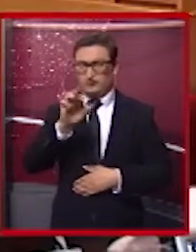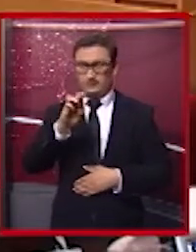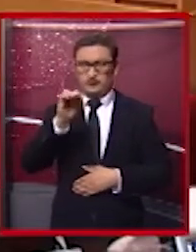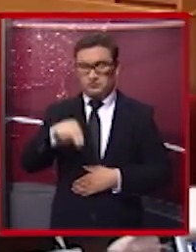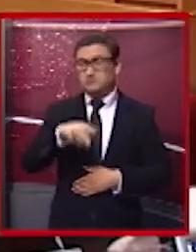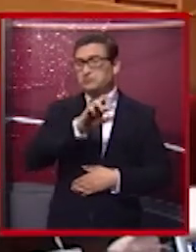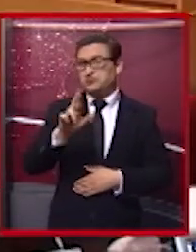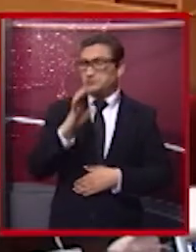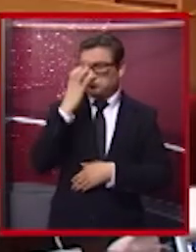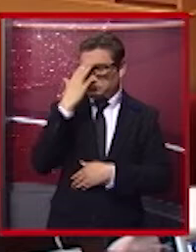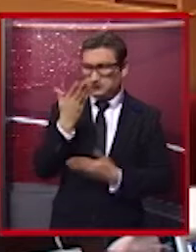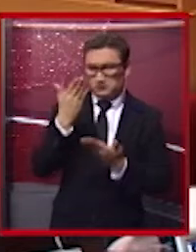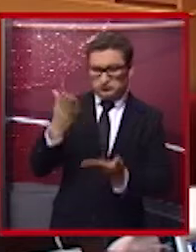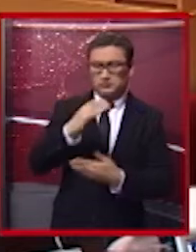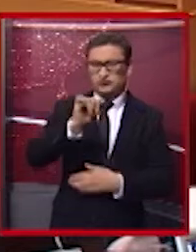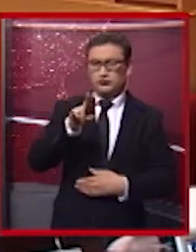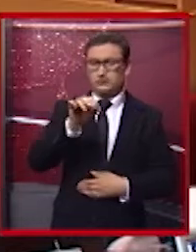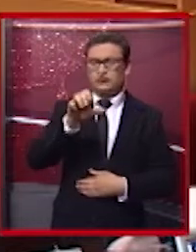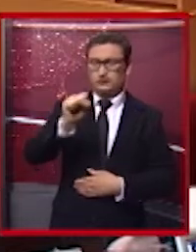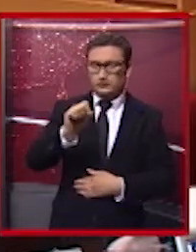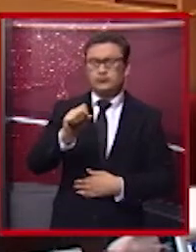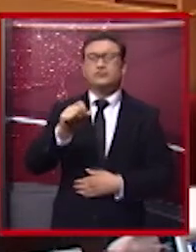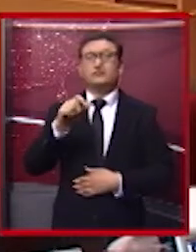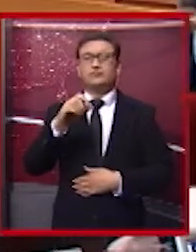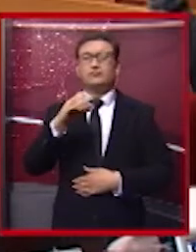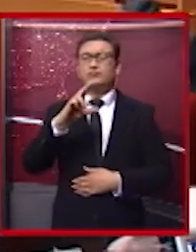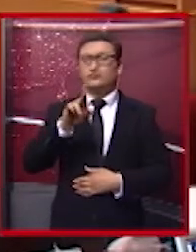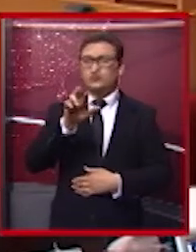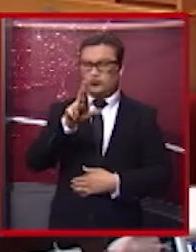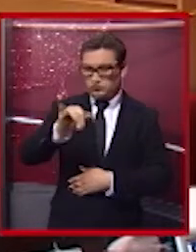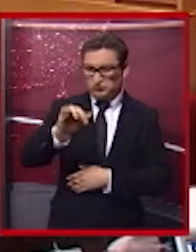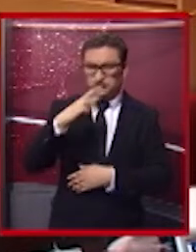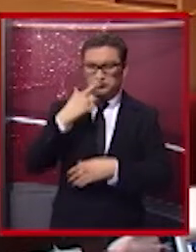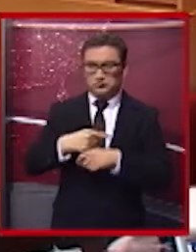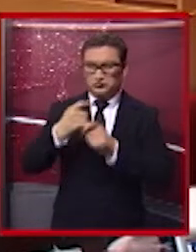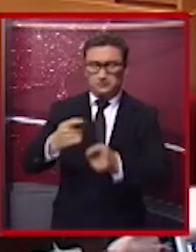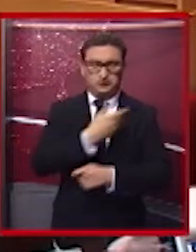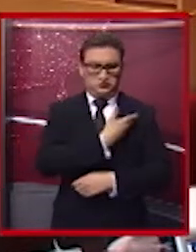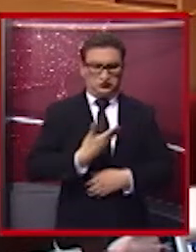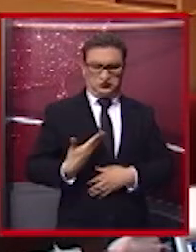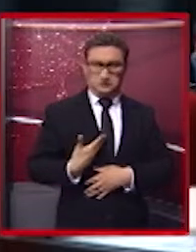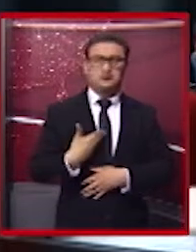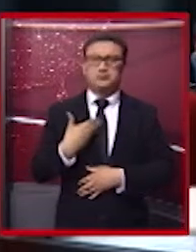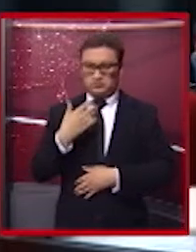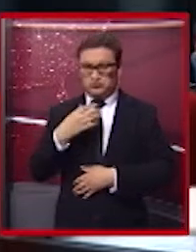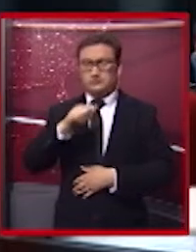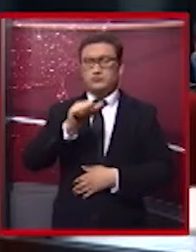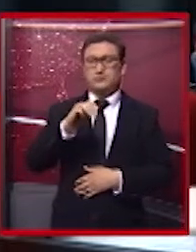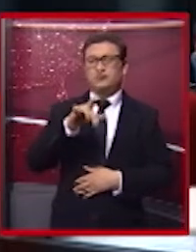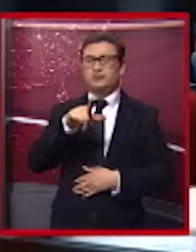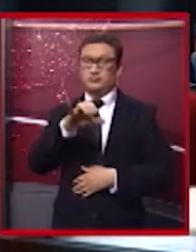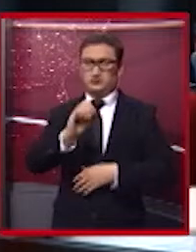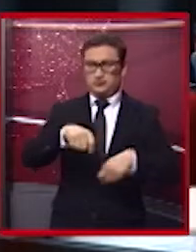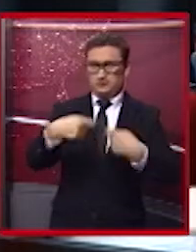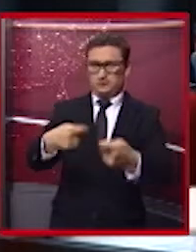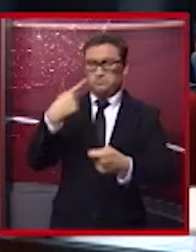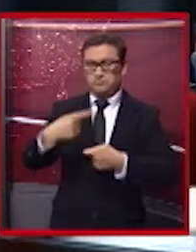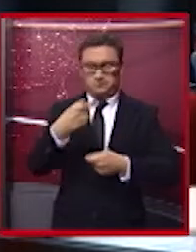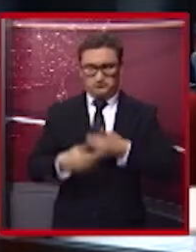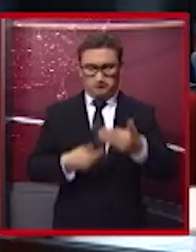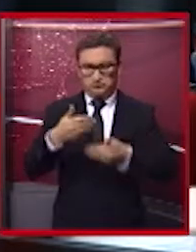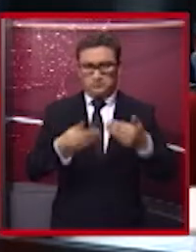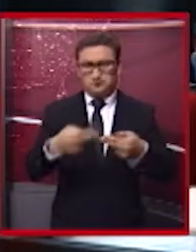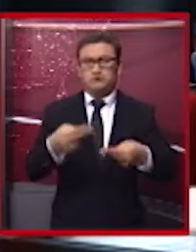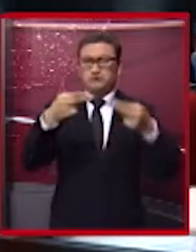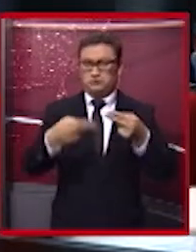participación que tuvo Jesús Seade Curí, designado por el presidente electo Andrés Manuel López Obrador para estar en el proceso de renegociación de este acuerdo.